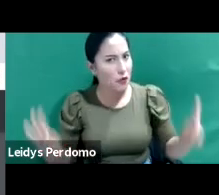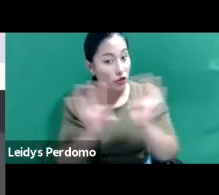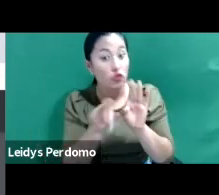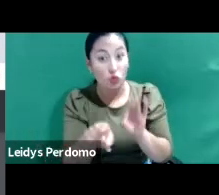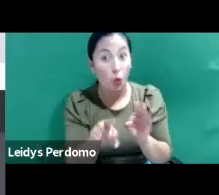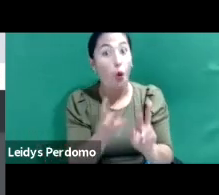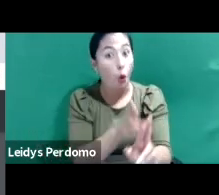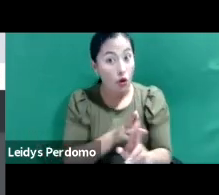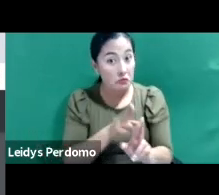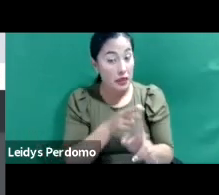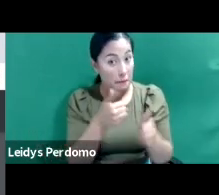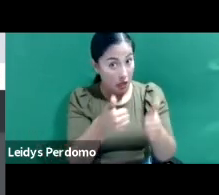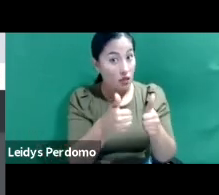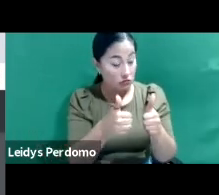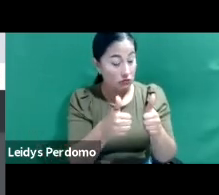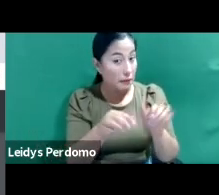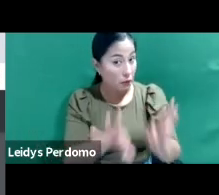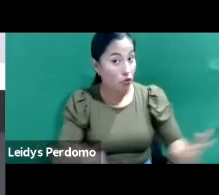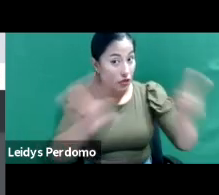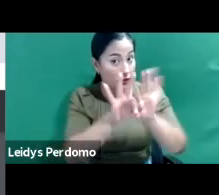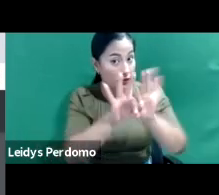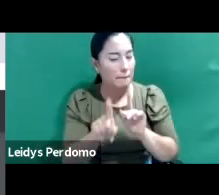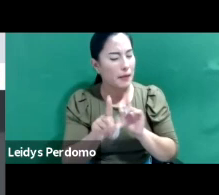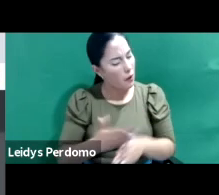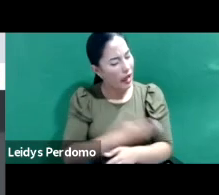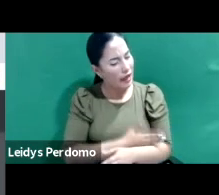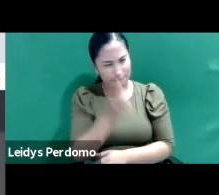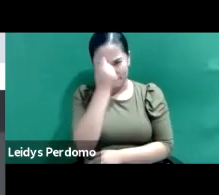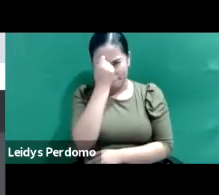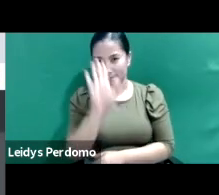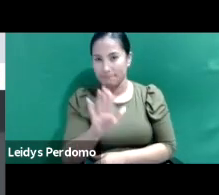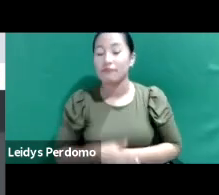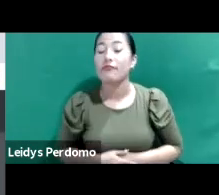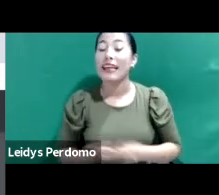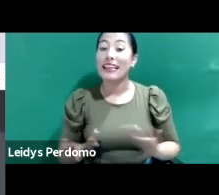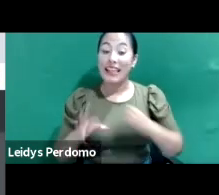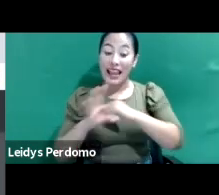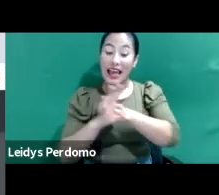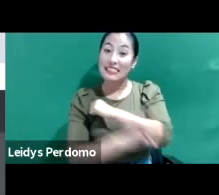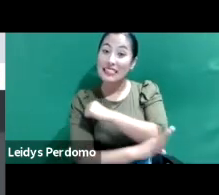lo que ustedes mencionan. Entonces, nosotros, desde la psicología clínica,